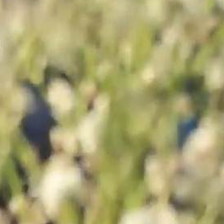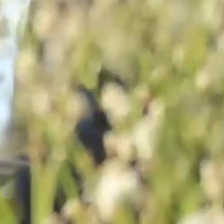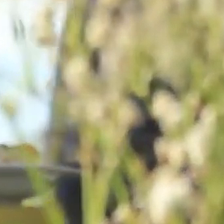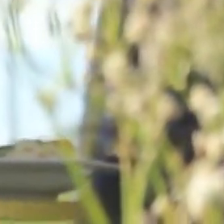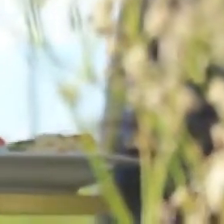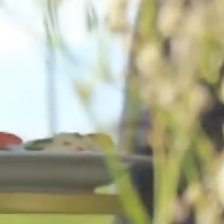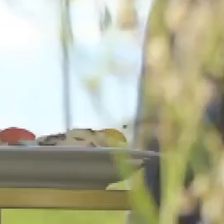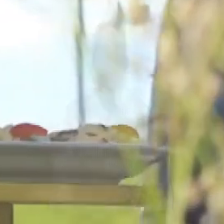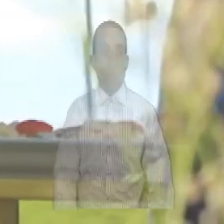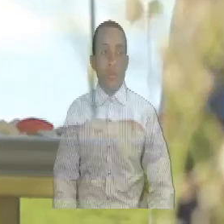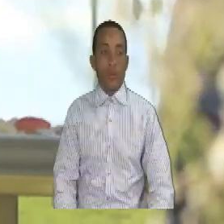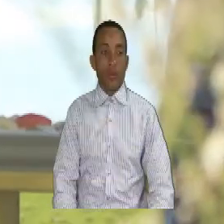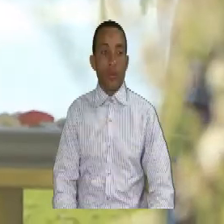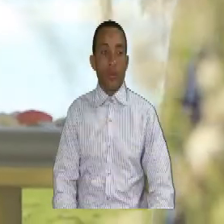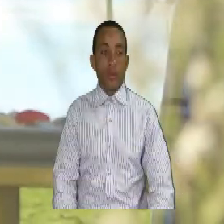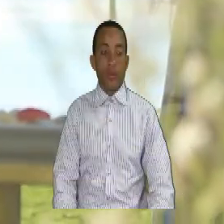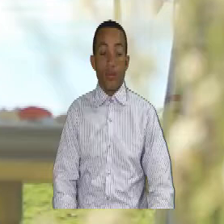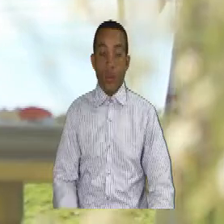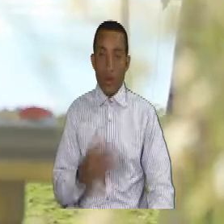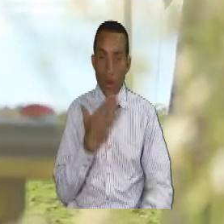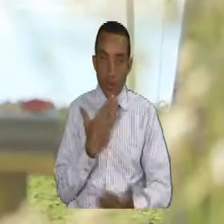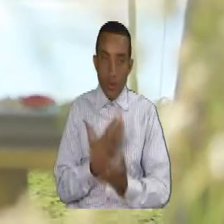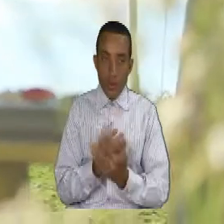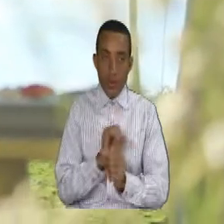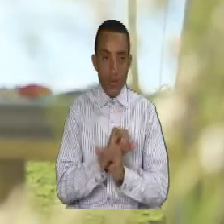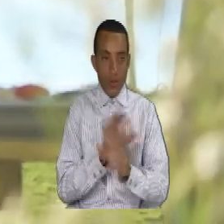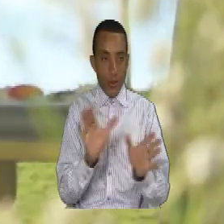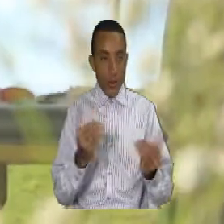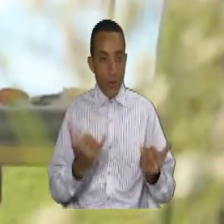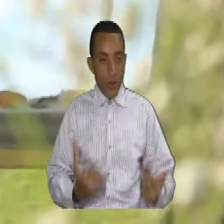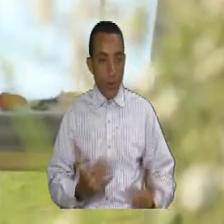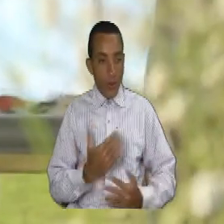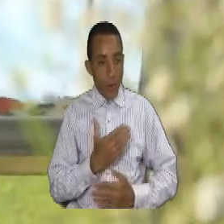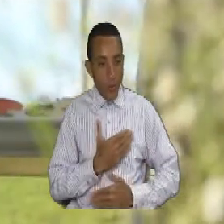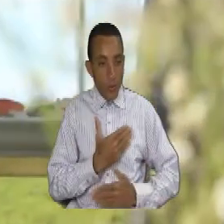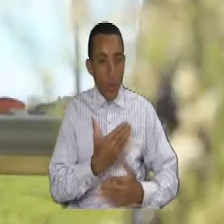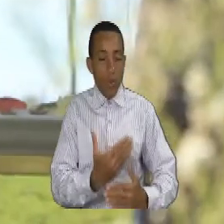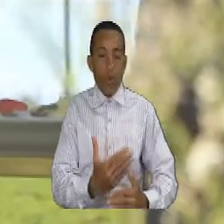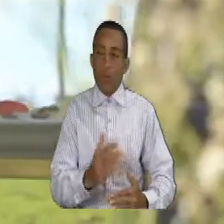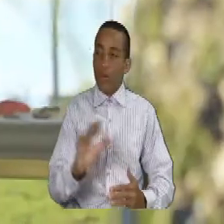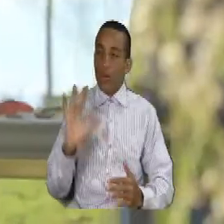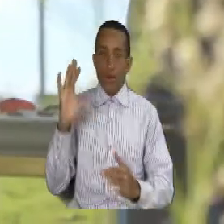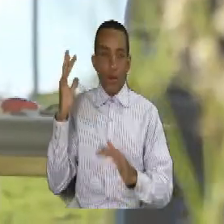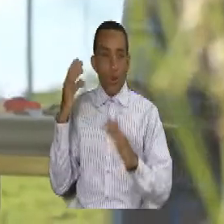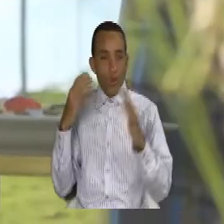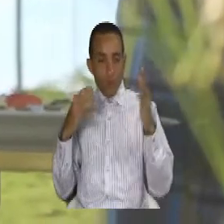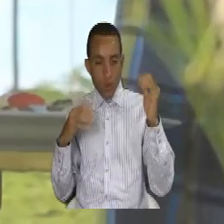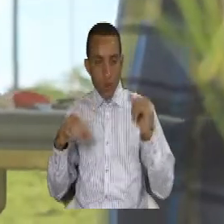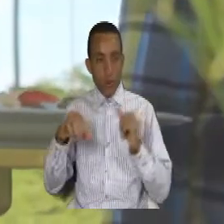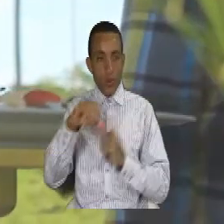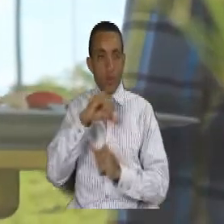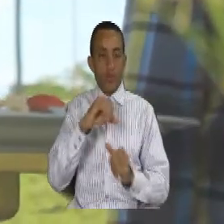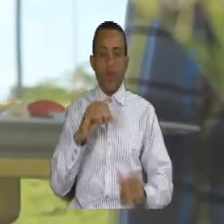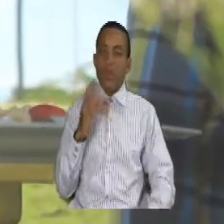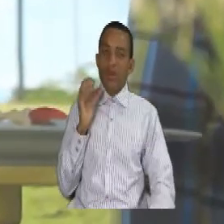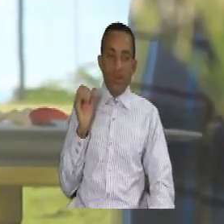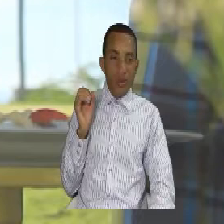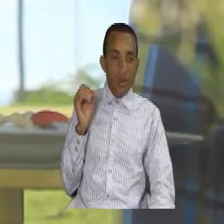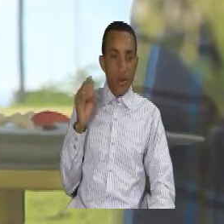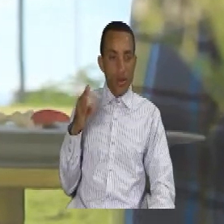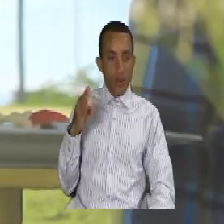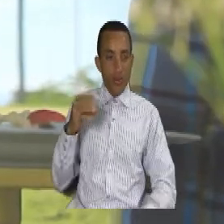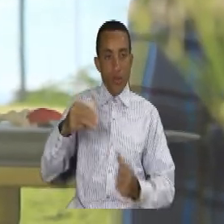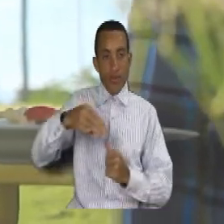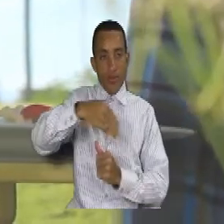Hola, ¿qué tal? Muy, pero muy buenos días. Hoy los saludo desde un ambiente muy campestre en Barranca Bermeja, como lo es el Club Miramar. Hoy tenemos